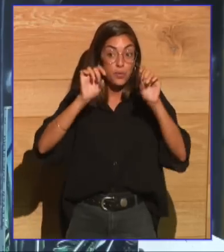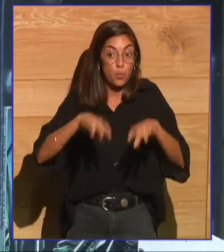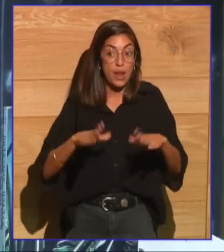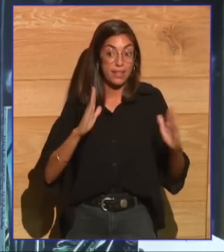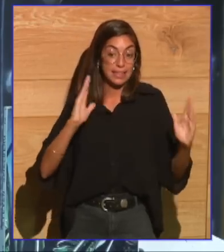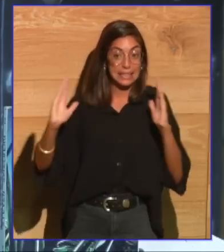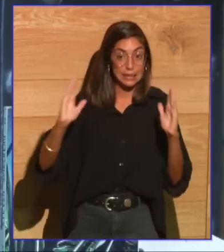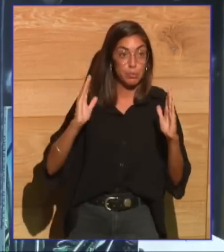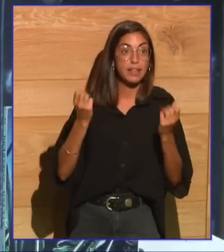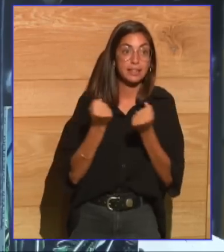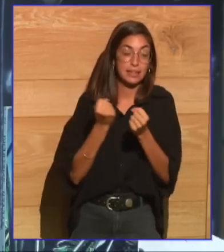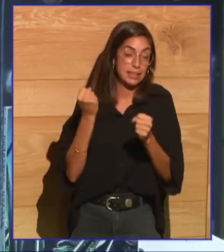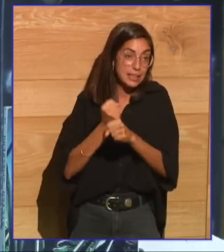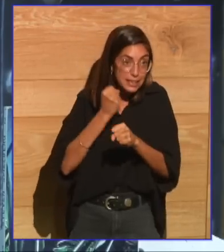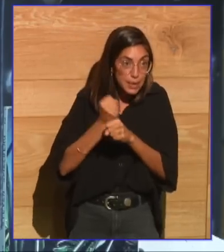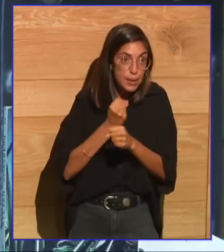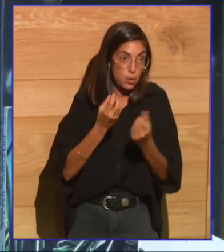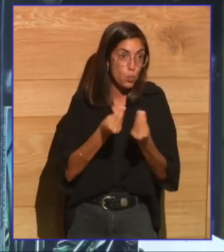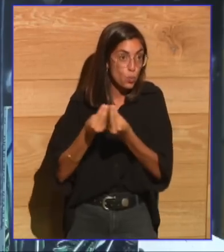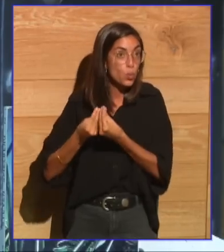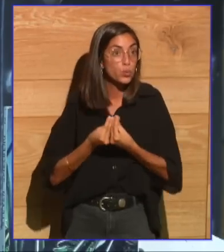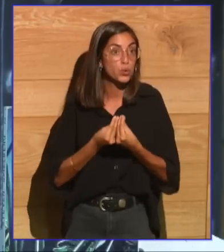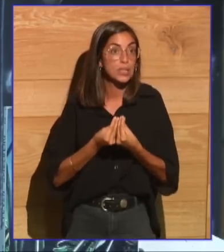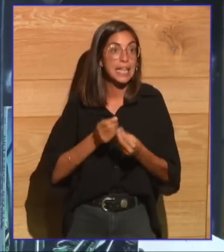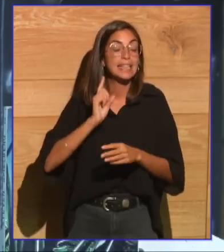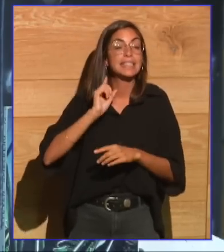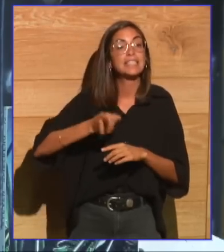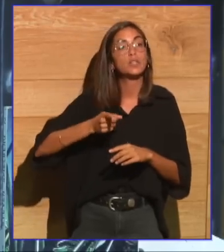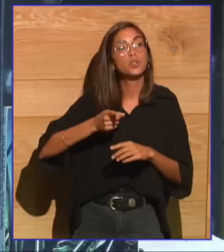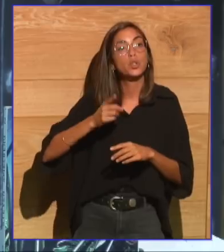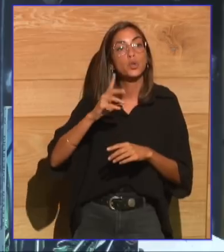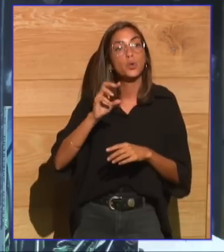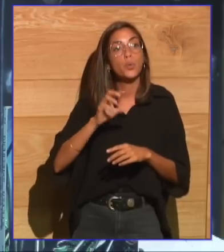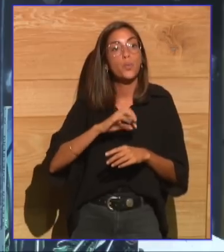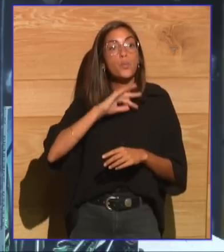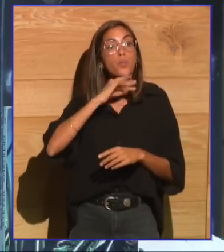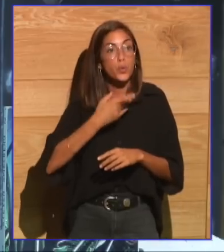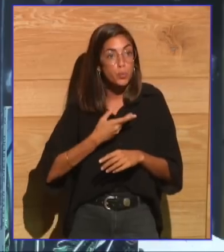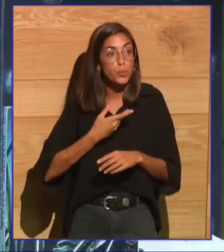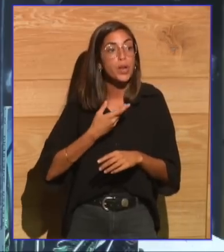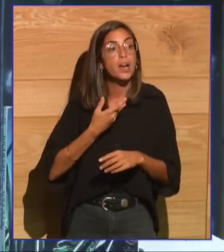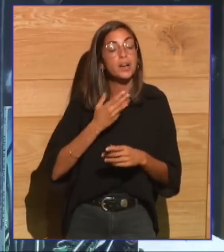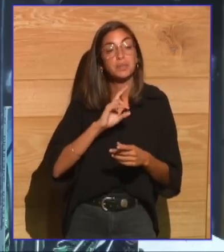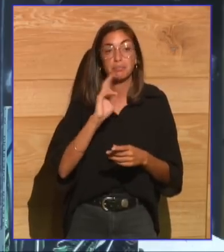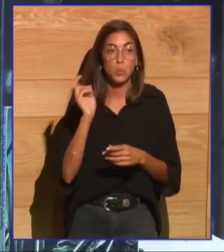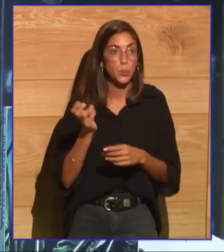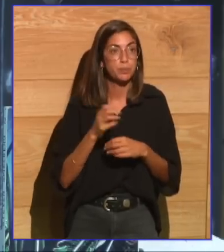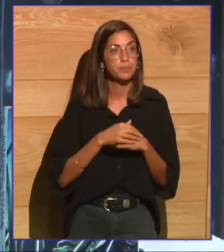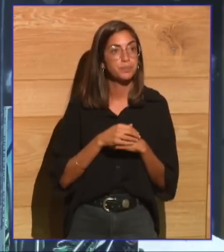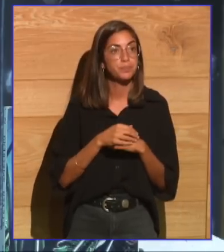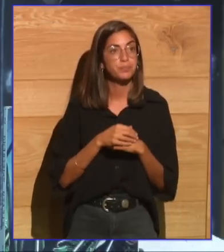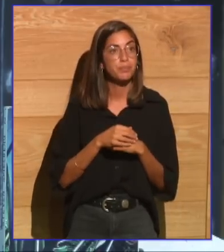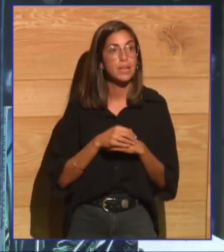también fue el director de foto del color púrpura que si no recuerdo mal del sol de la vida y es un grandísimo